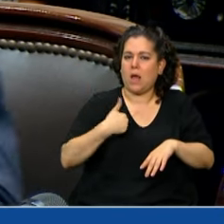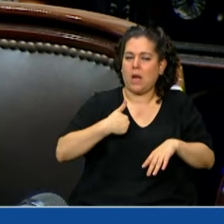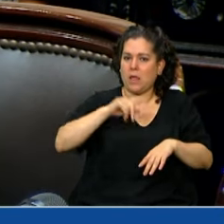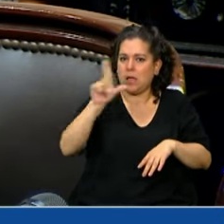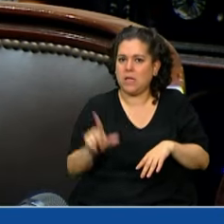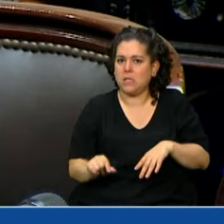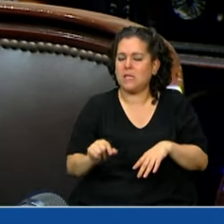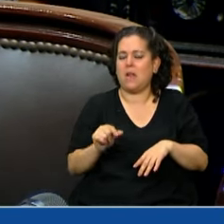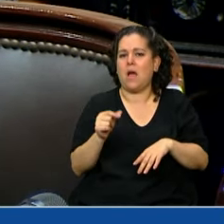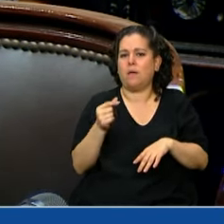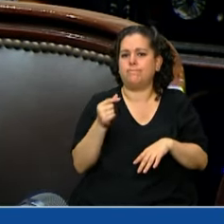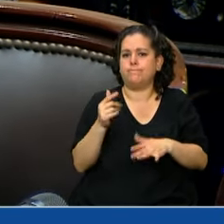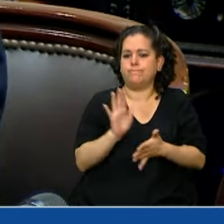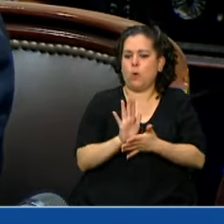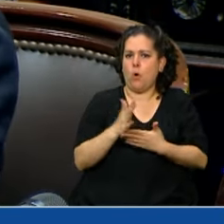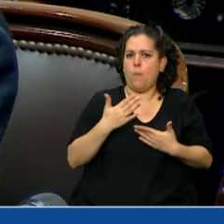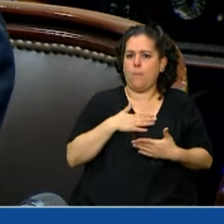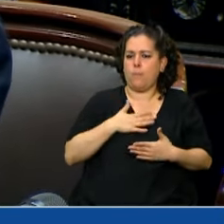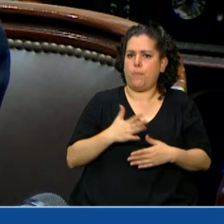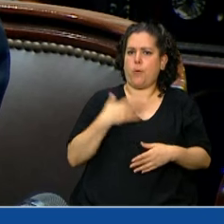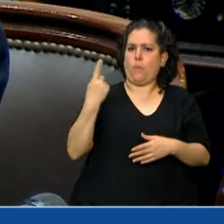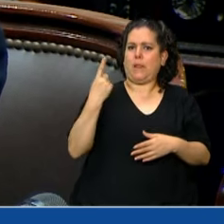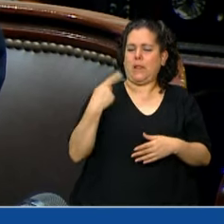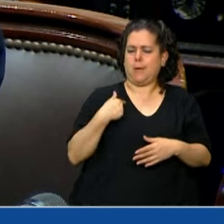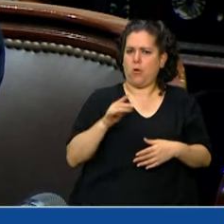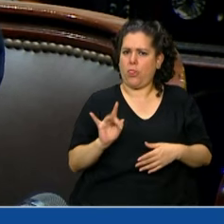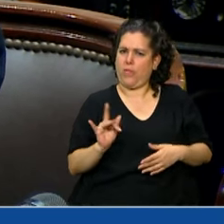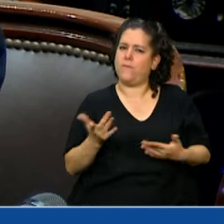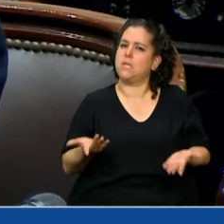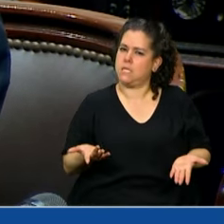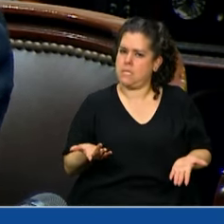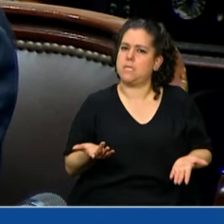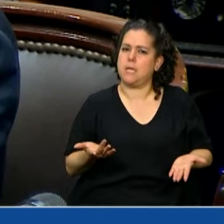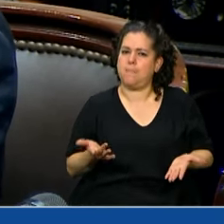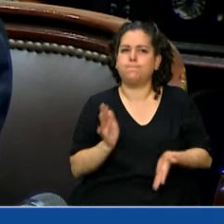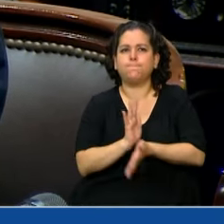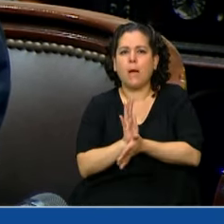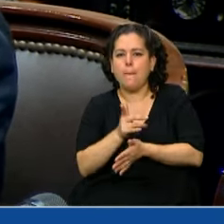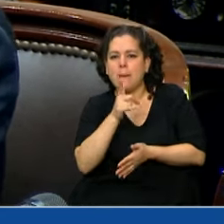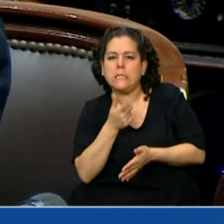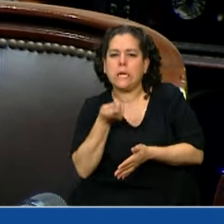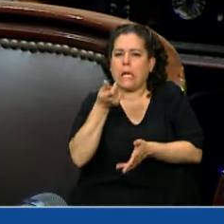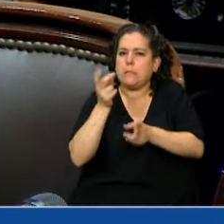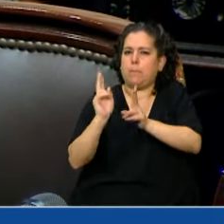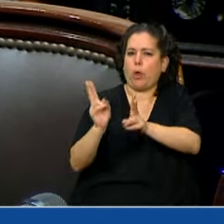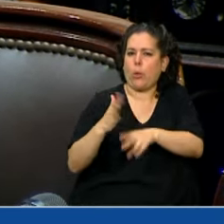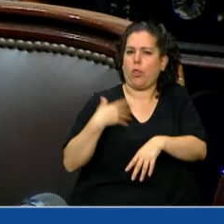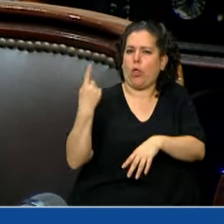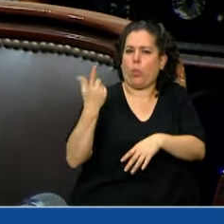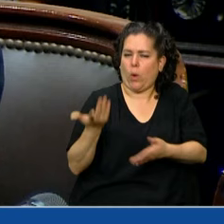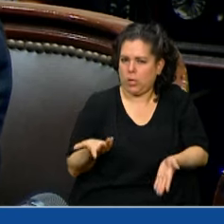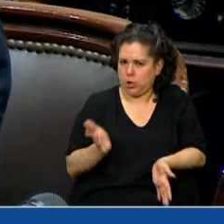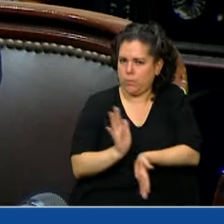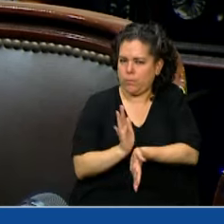ser propietario comp muy difícil casi algo prohibitivo y querer ser